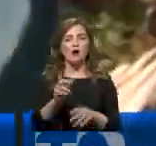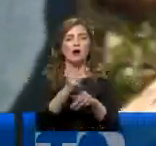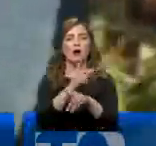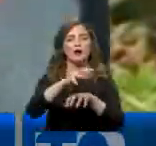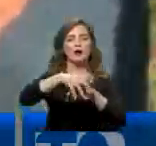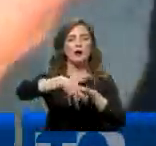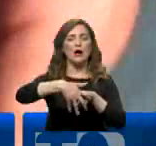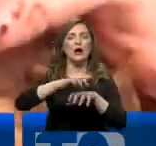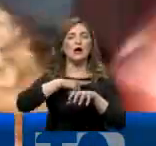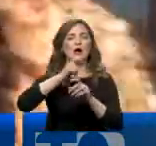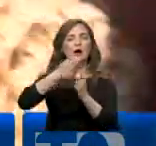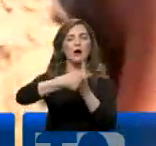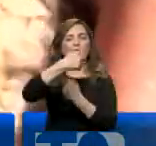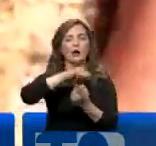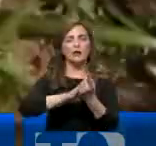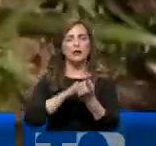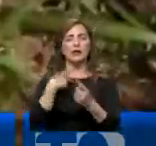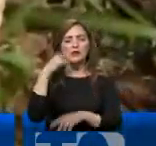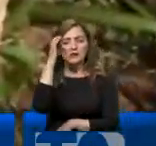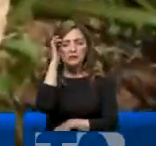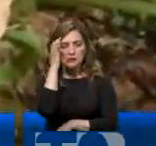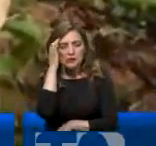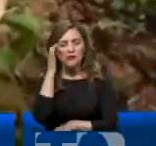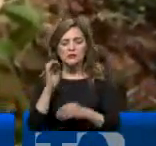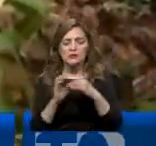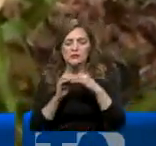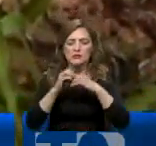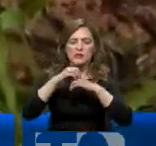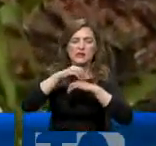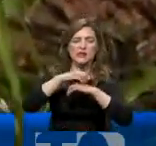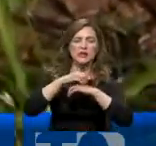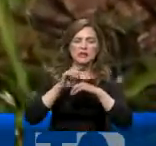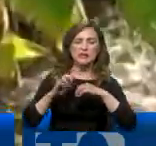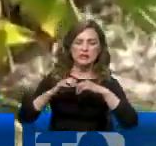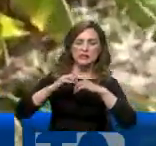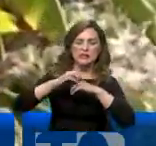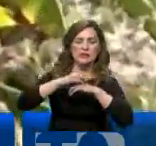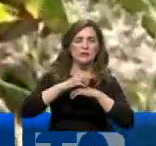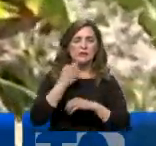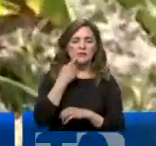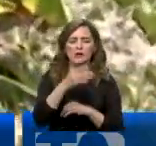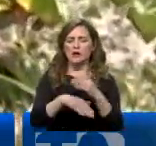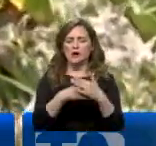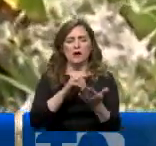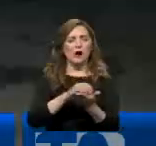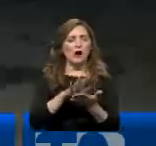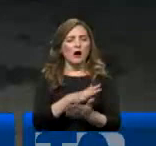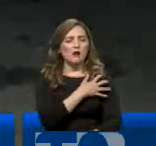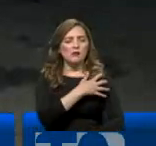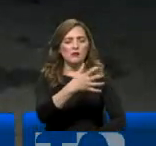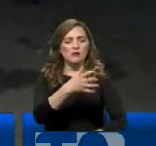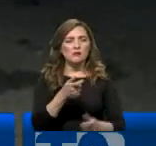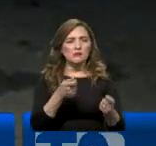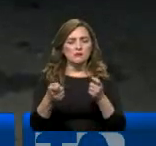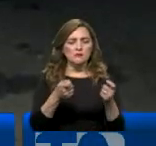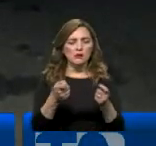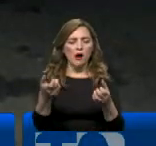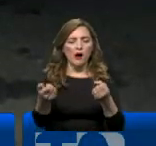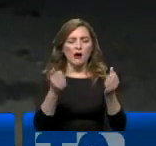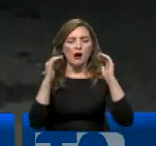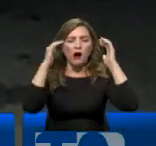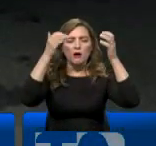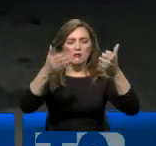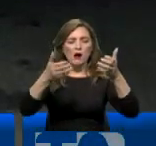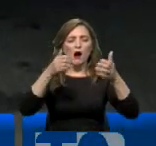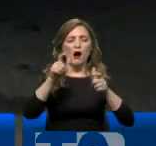por la amenaza del Fusarium raza 4. Asegura que todos los protocolos de bioseguridad se fortalecieron. Los controles a camiones y peatones